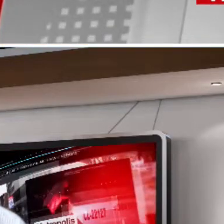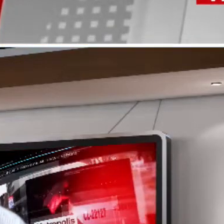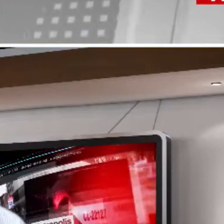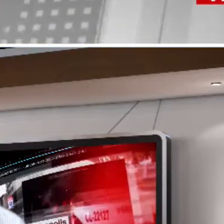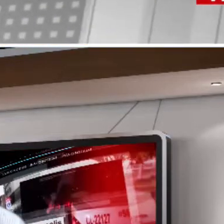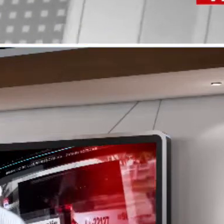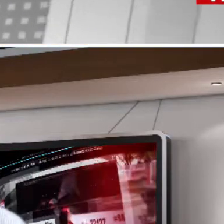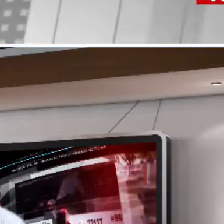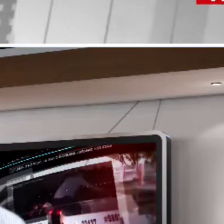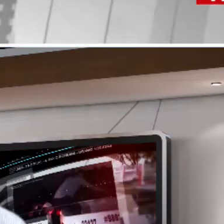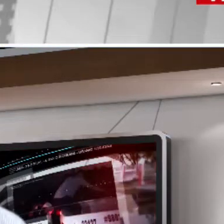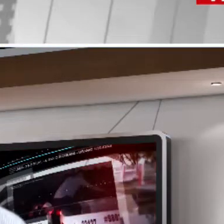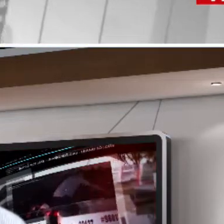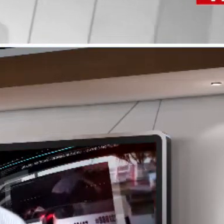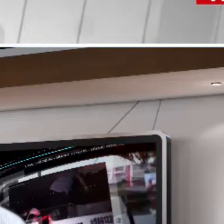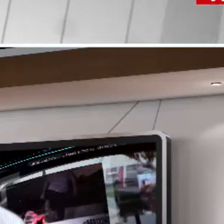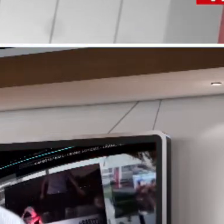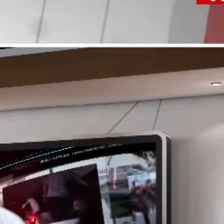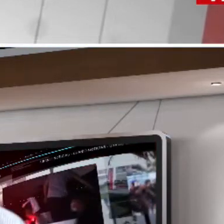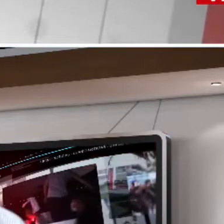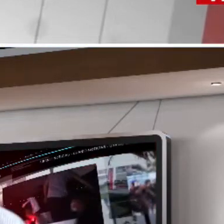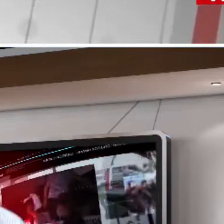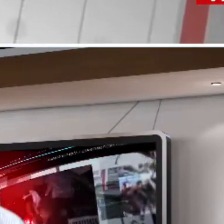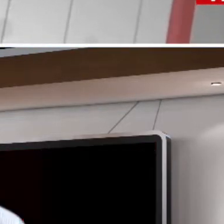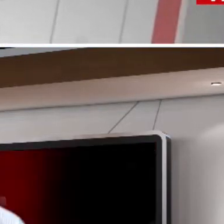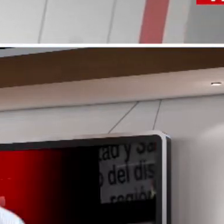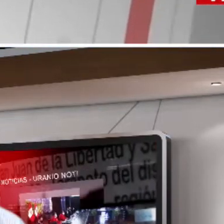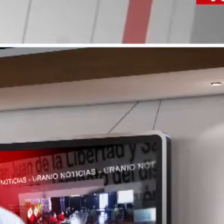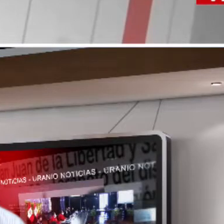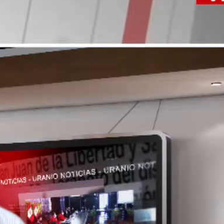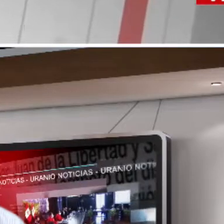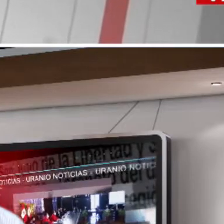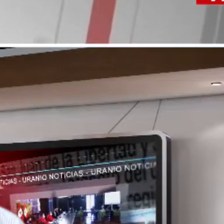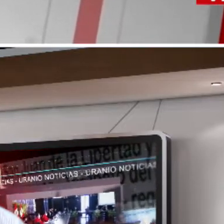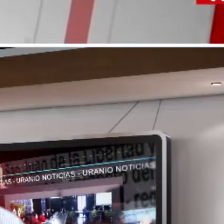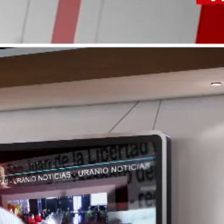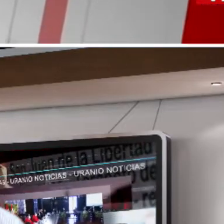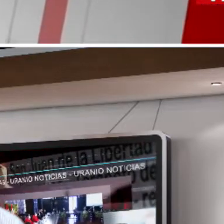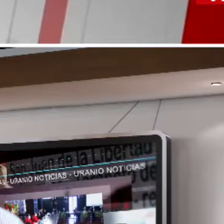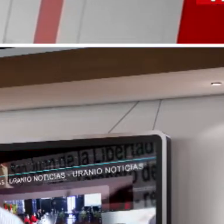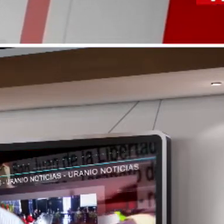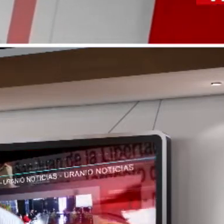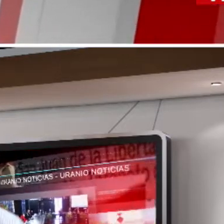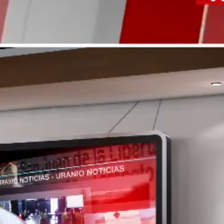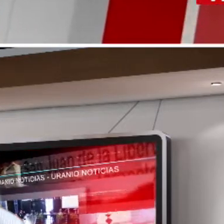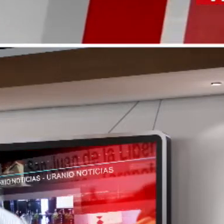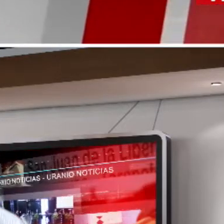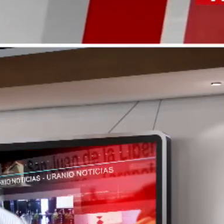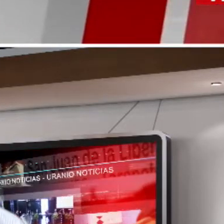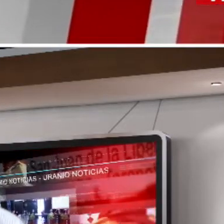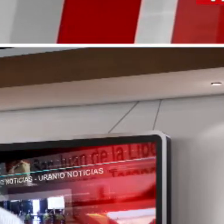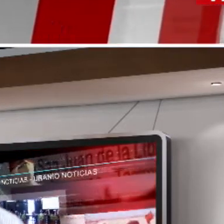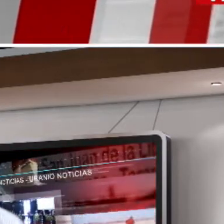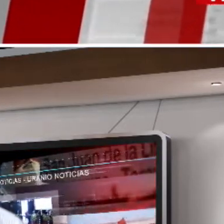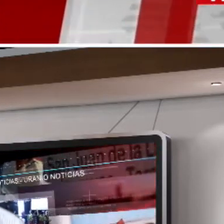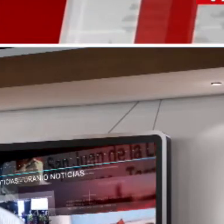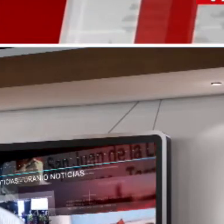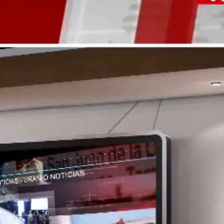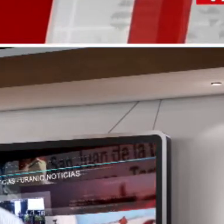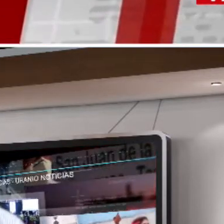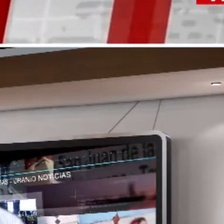sea en realizando proyectos ahí o en todo caso como ha sucedido con el gobierno regional de Loreto, que ha